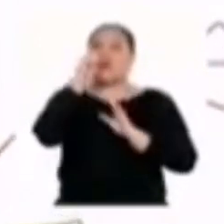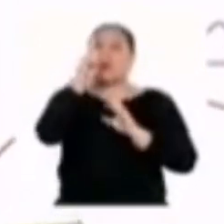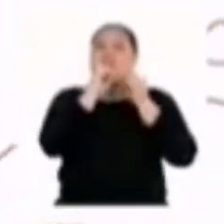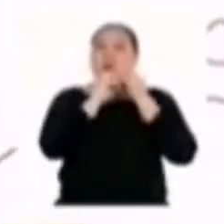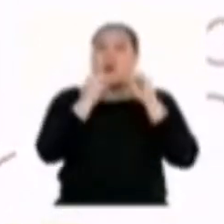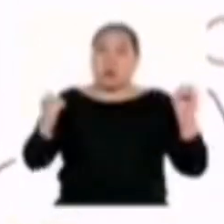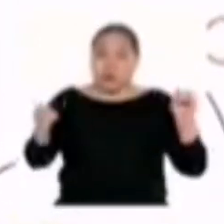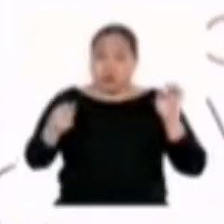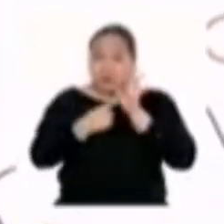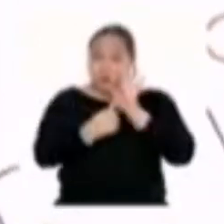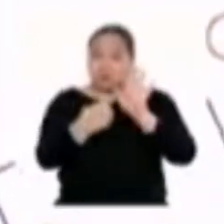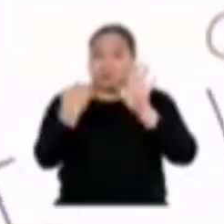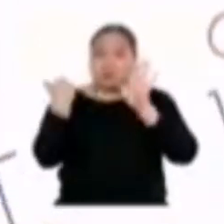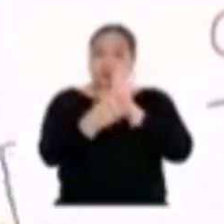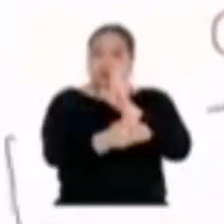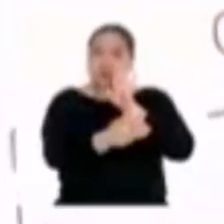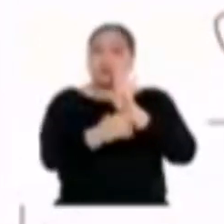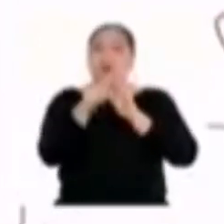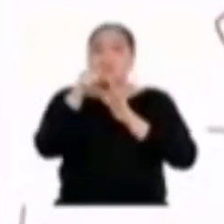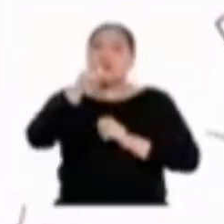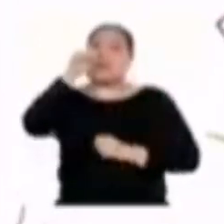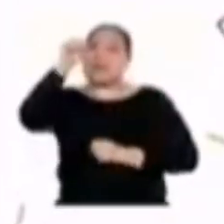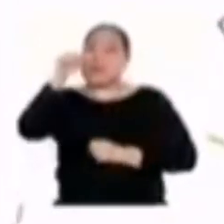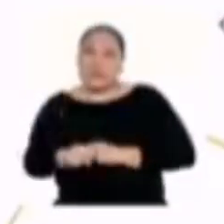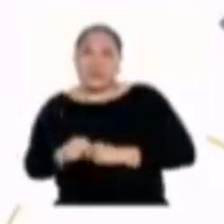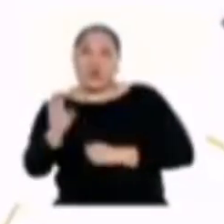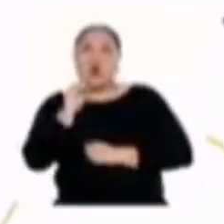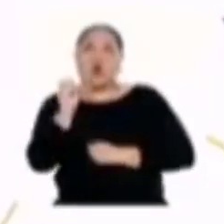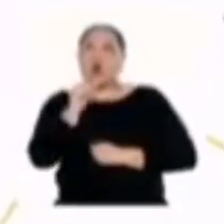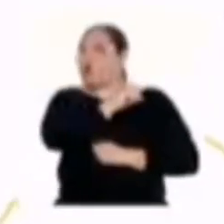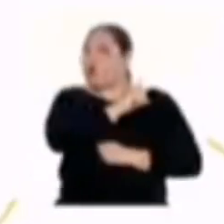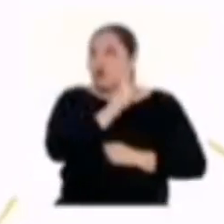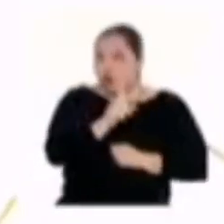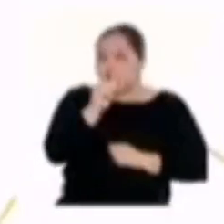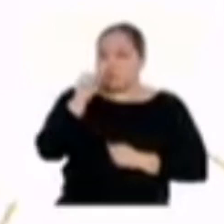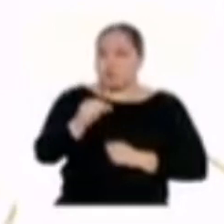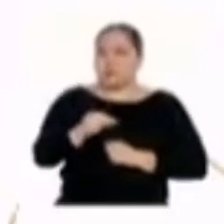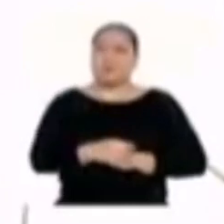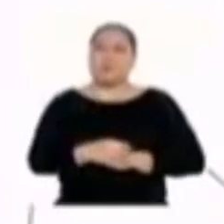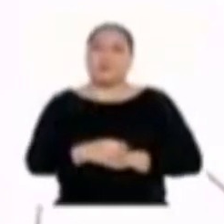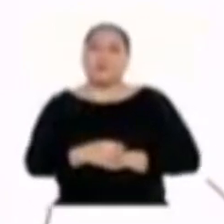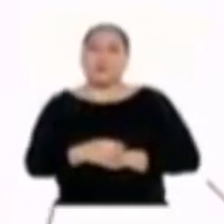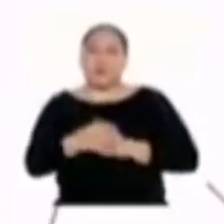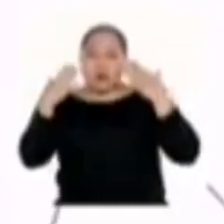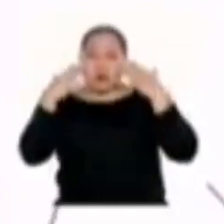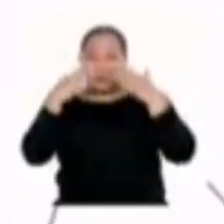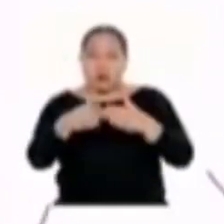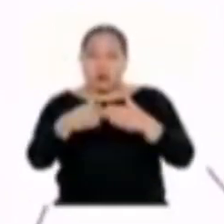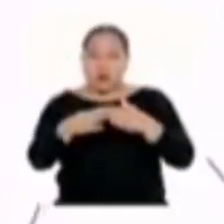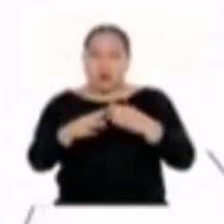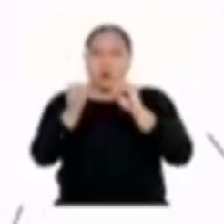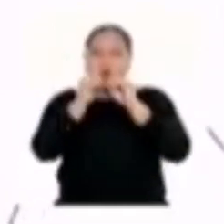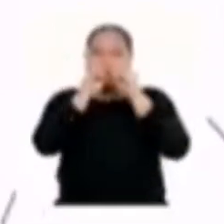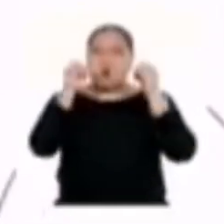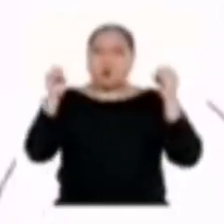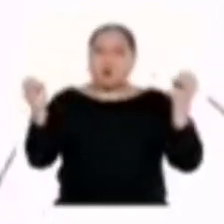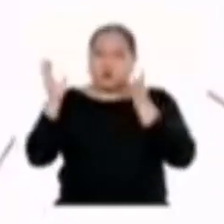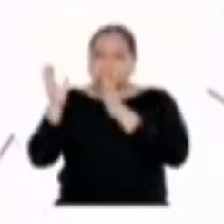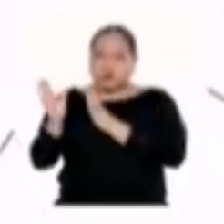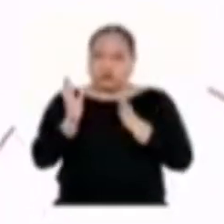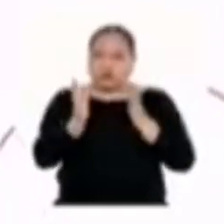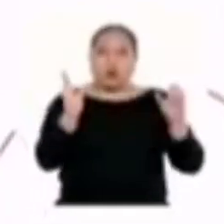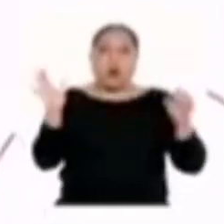oración declarativa, que puede ser afirmativa o negativa, específica y con una estructura